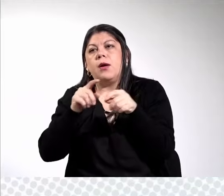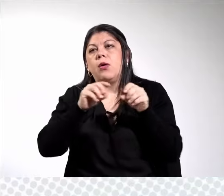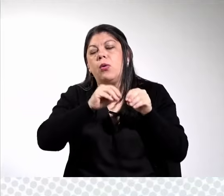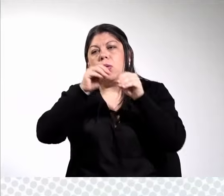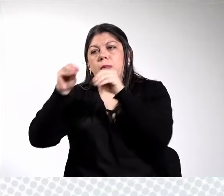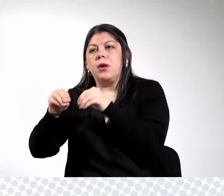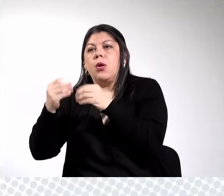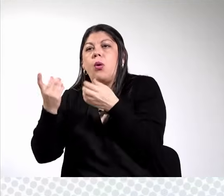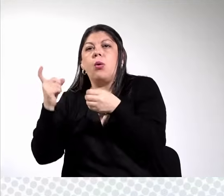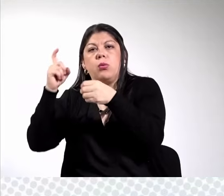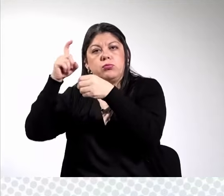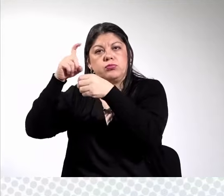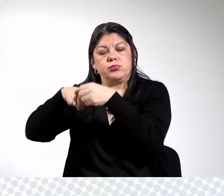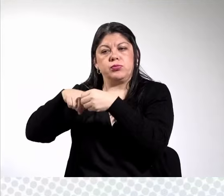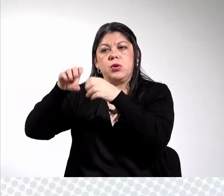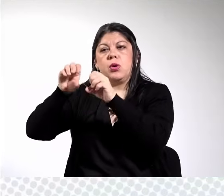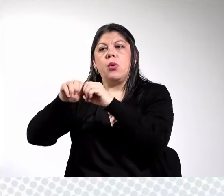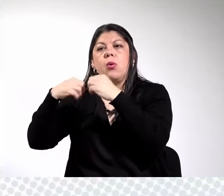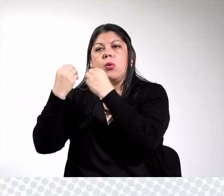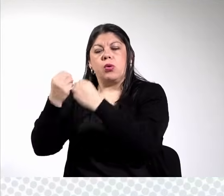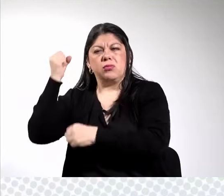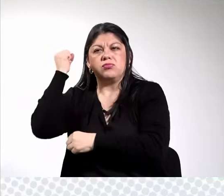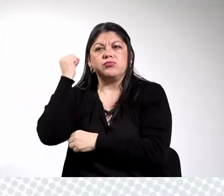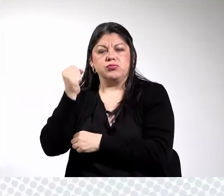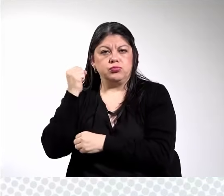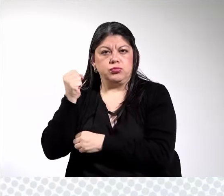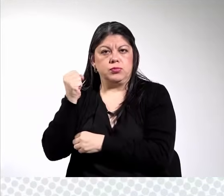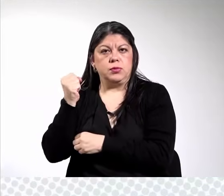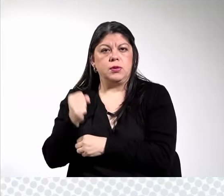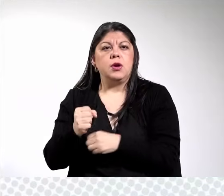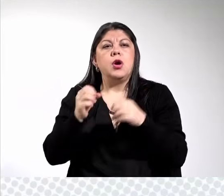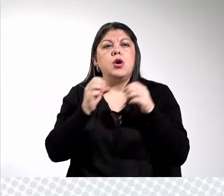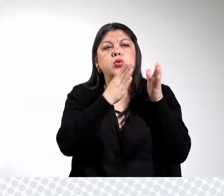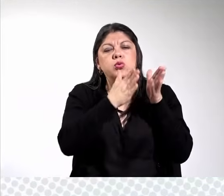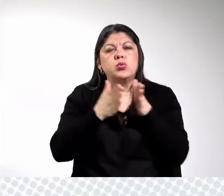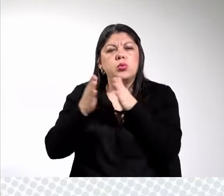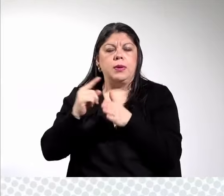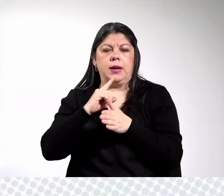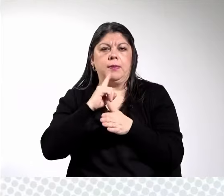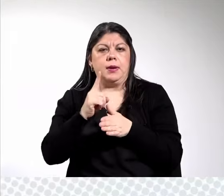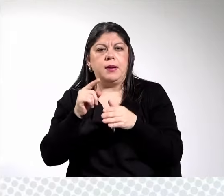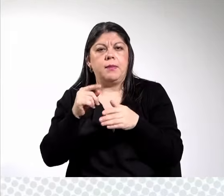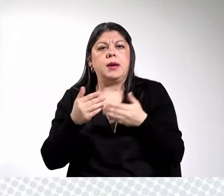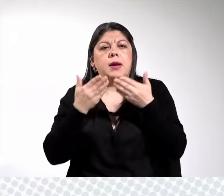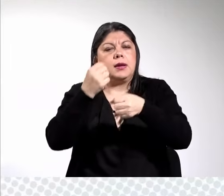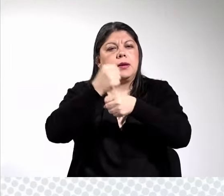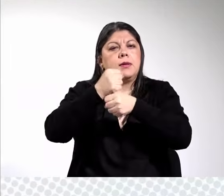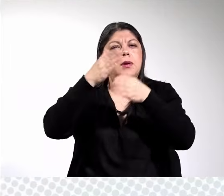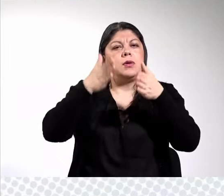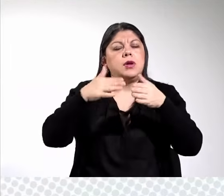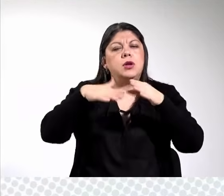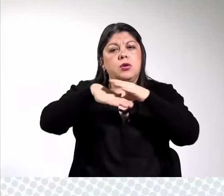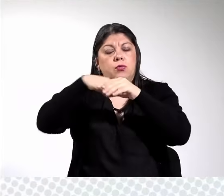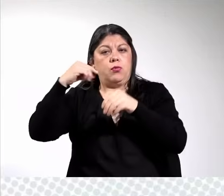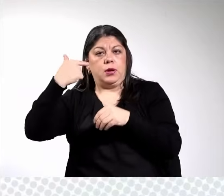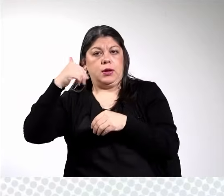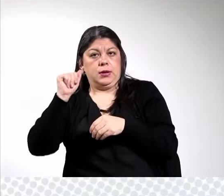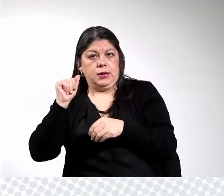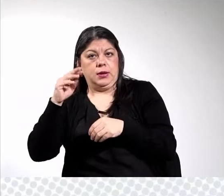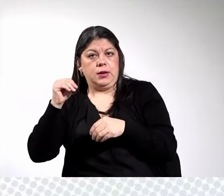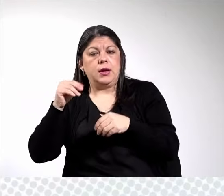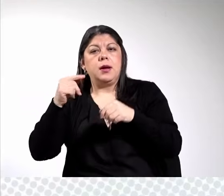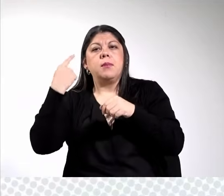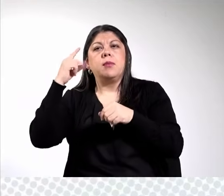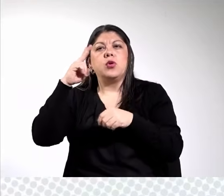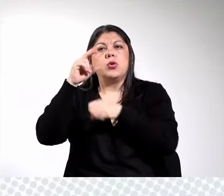o caer en redes del crimen organizado. ¿Cuál es su plan real para crear empleo digno fuera del gran área metropolitana en los